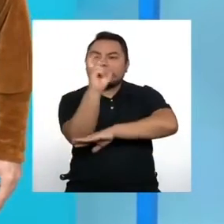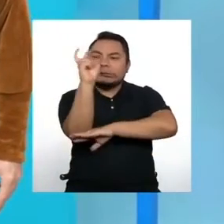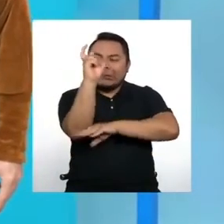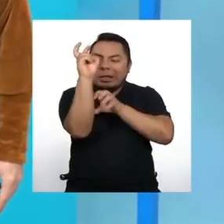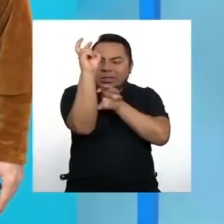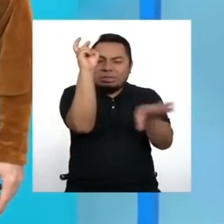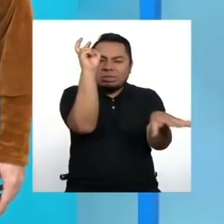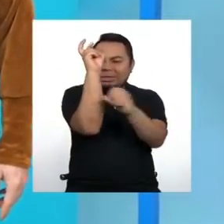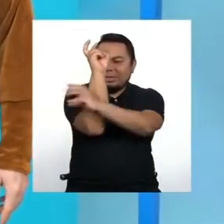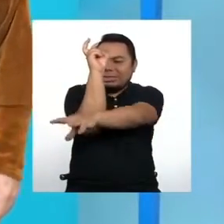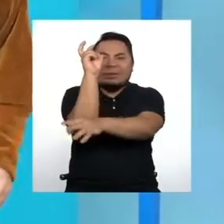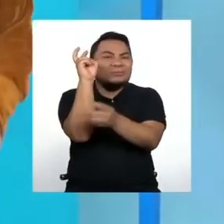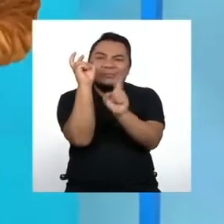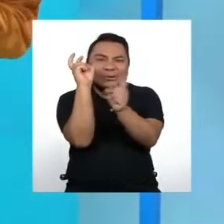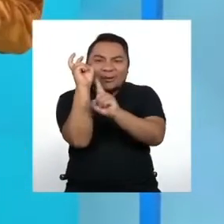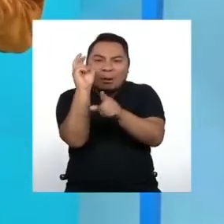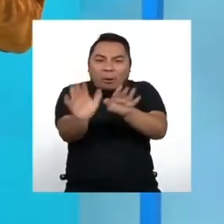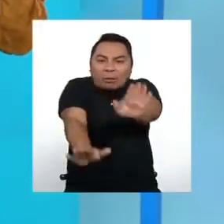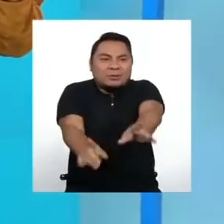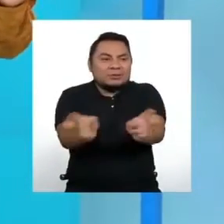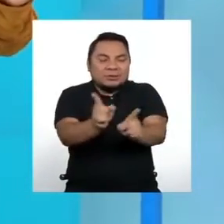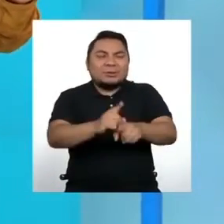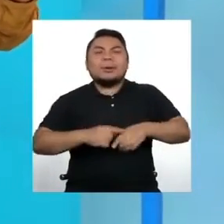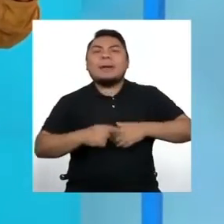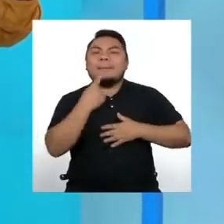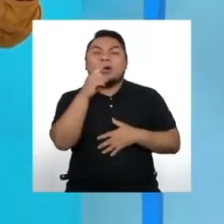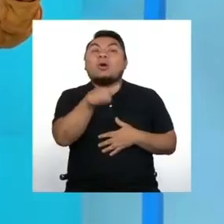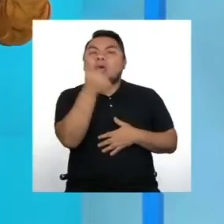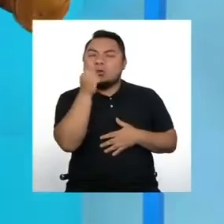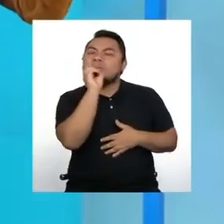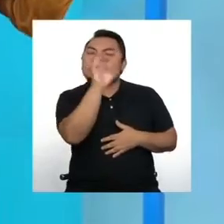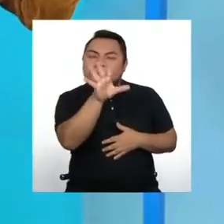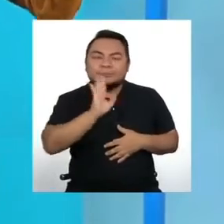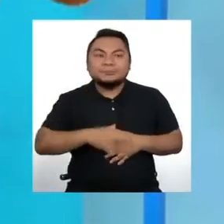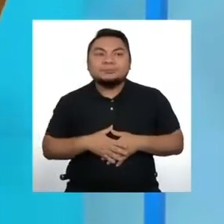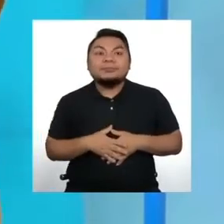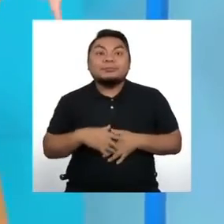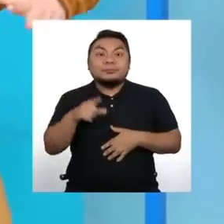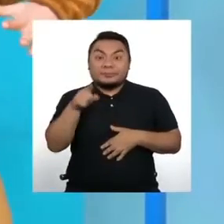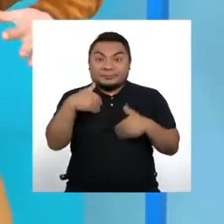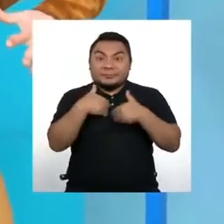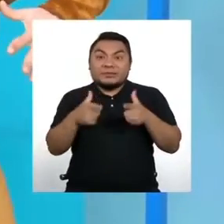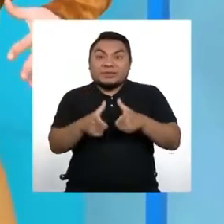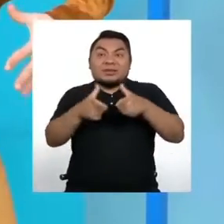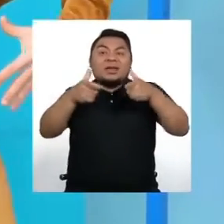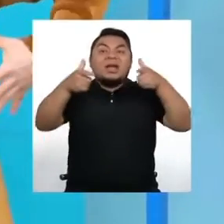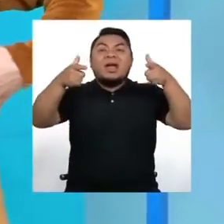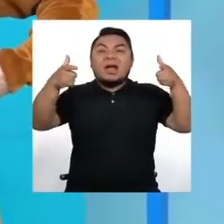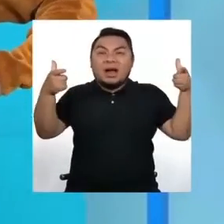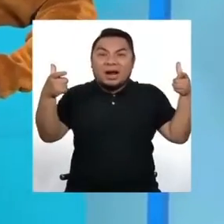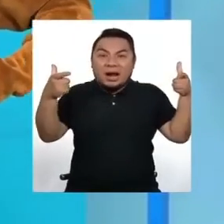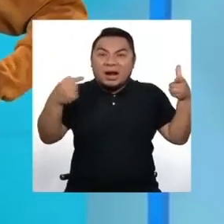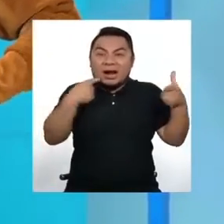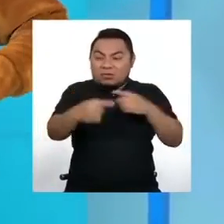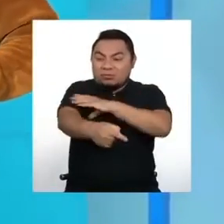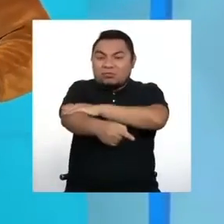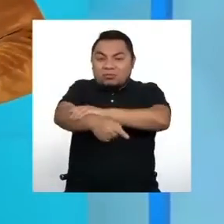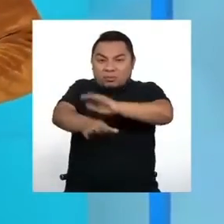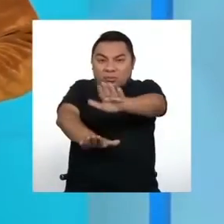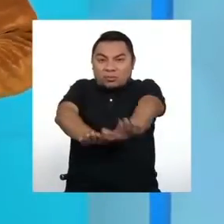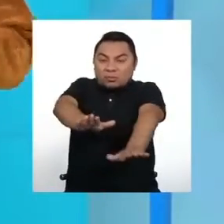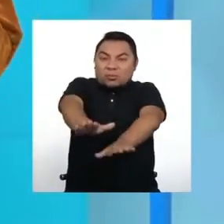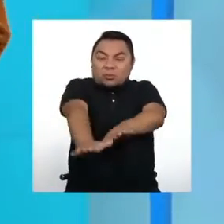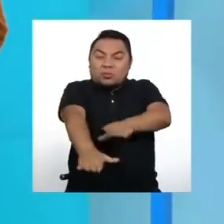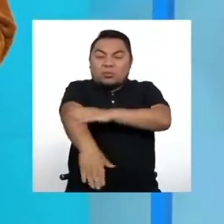alteraciones sensoriales, si se incomoda cuando le tocas las manos o cuando intentas acariciarla o acariciarlo,